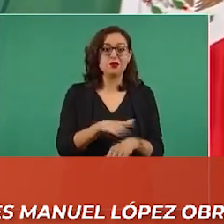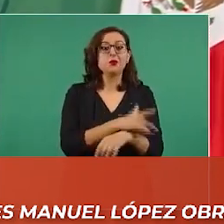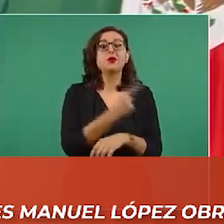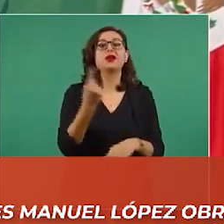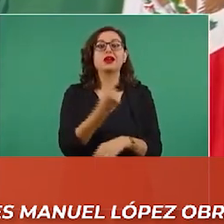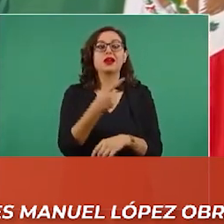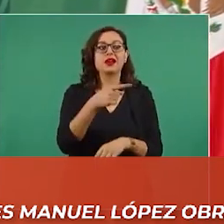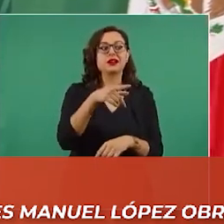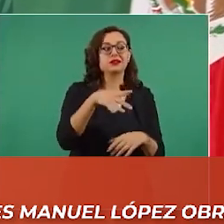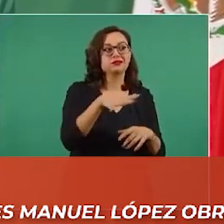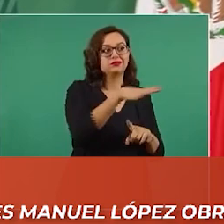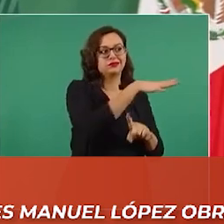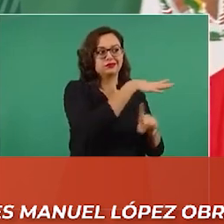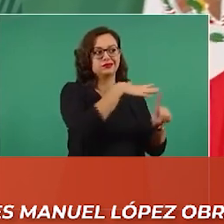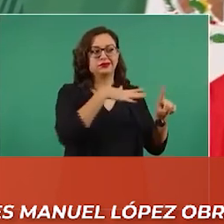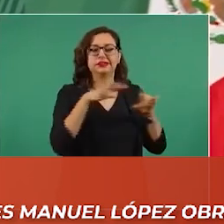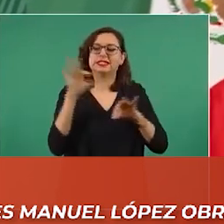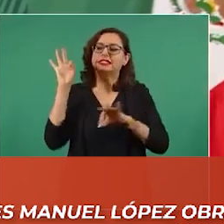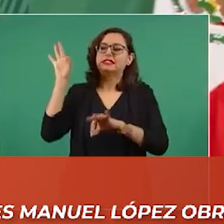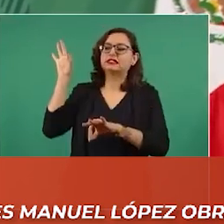Con esto del tren